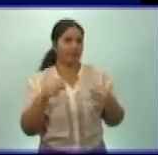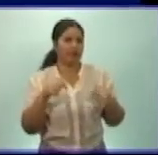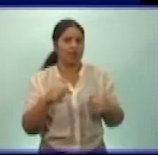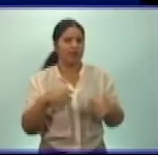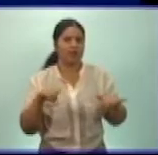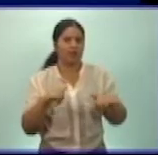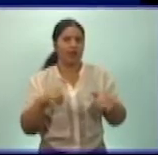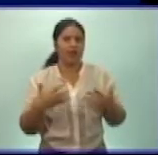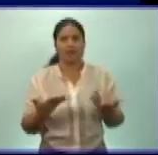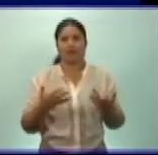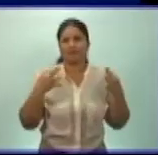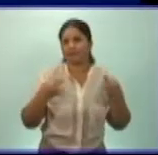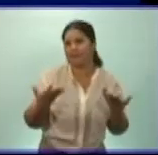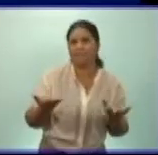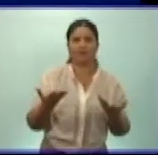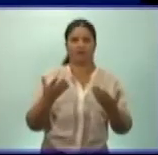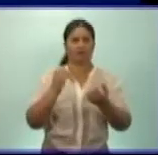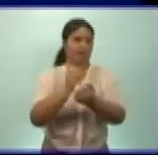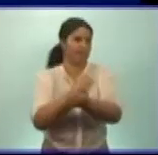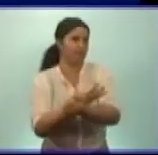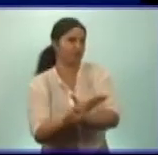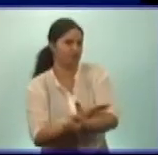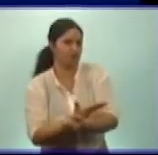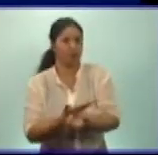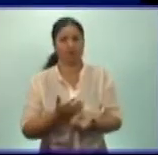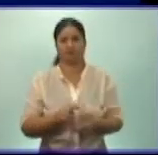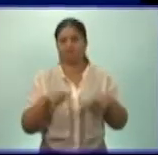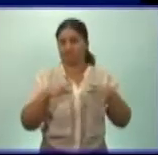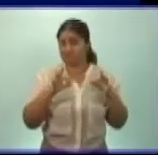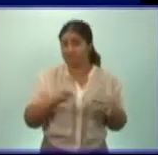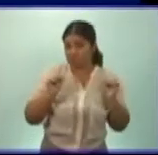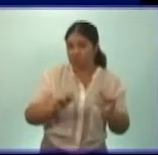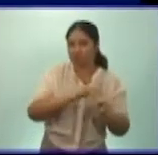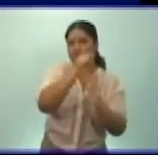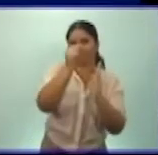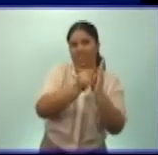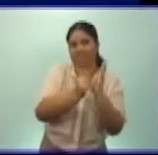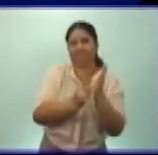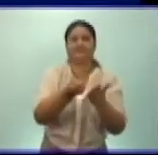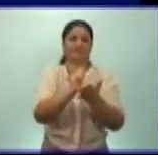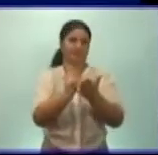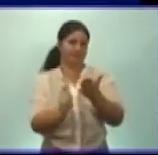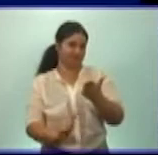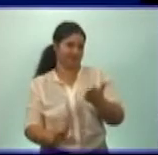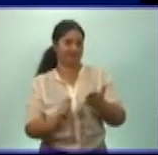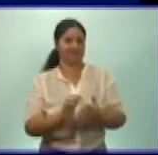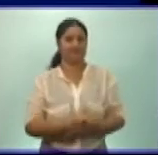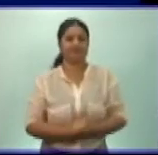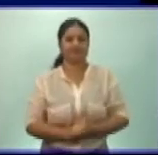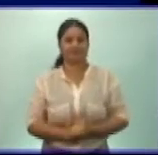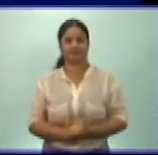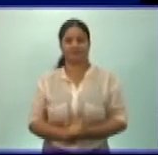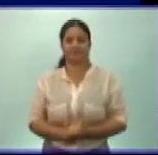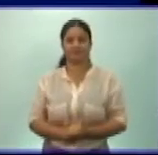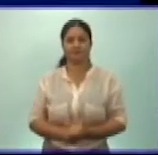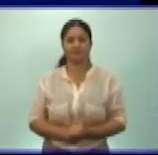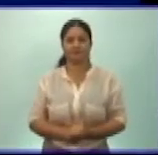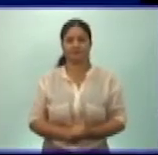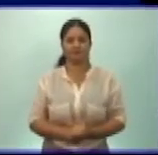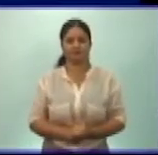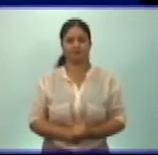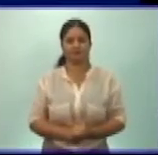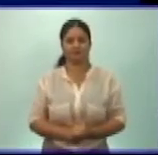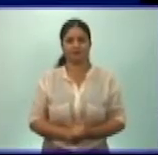sensibilidad. Además, en sus obras predominan las heroínas y suele presentar